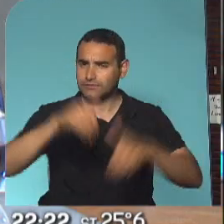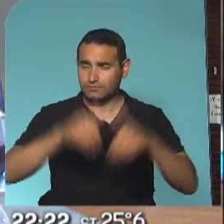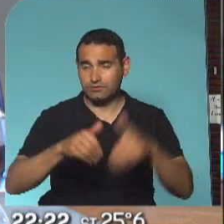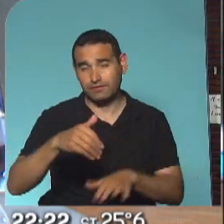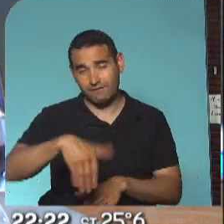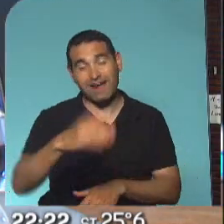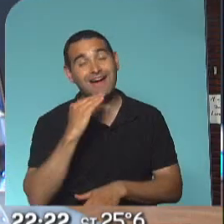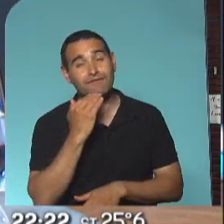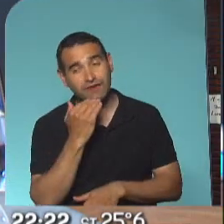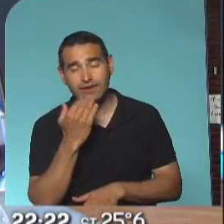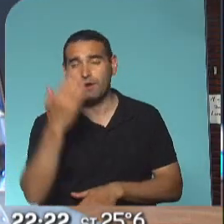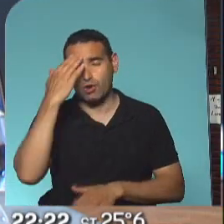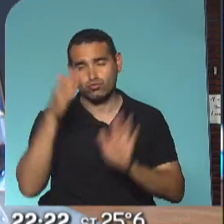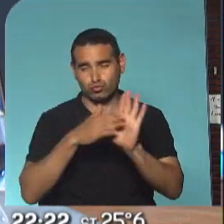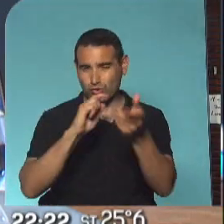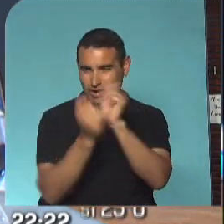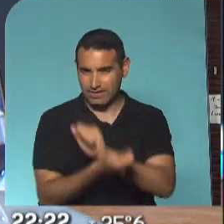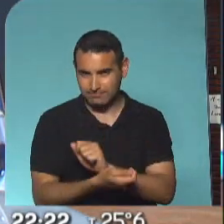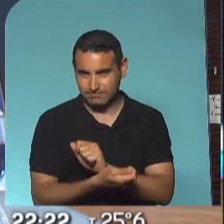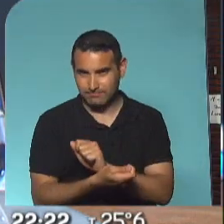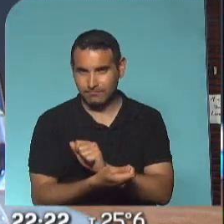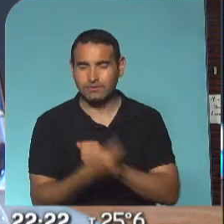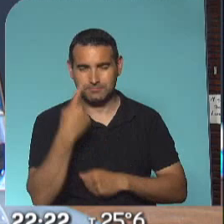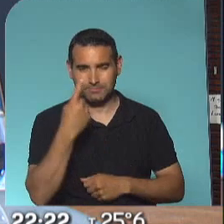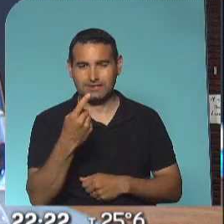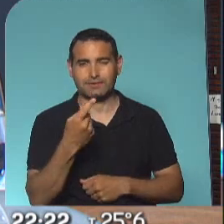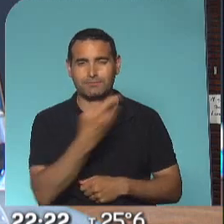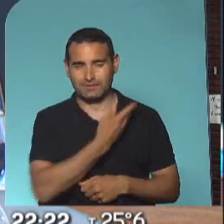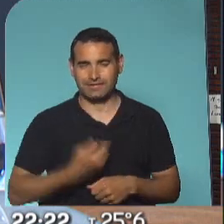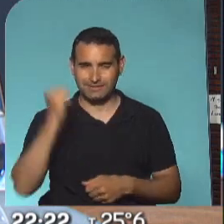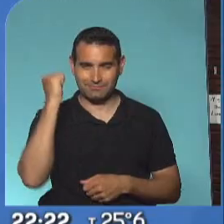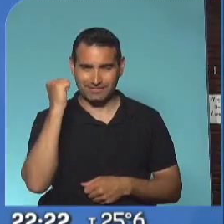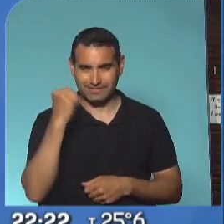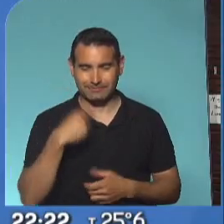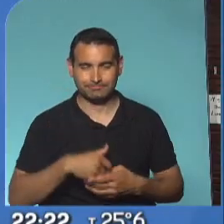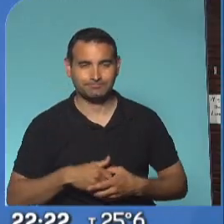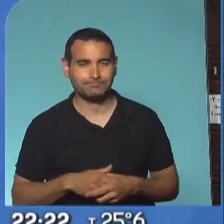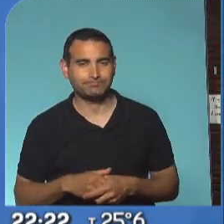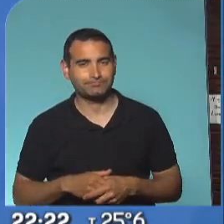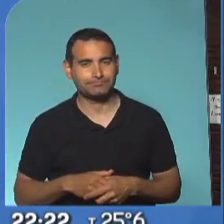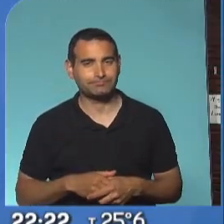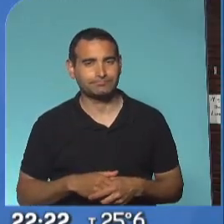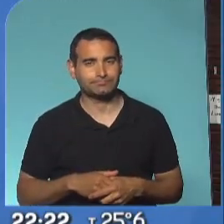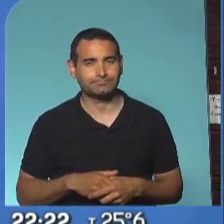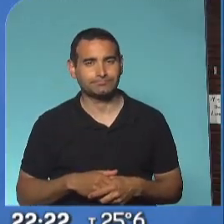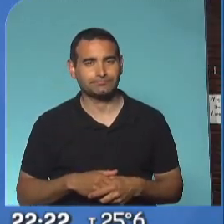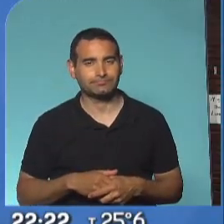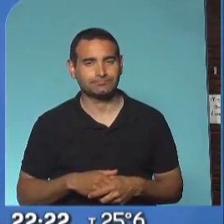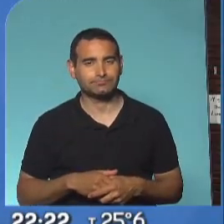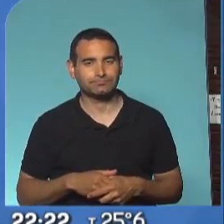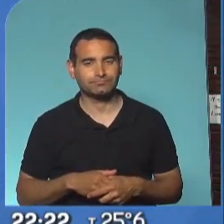en abril, para reformar la Constitución. Este es el testimonio del presidente Sebastián Piñera. Todas las fuerzas